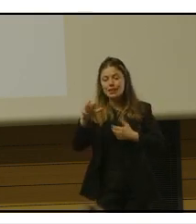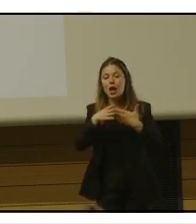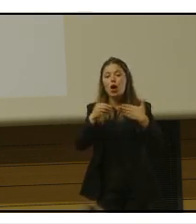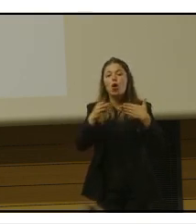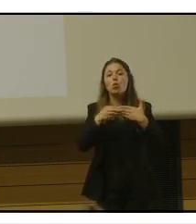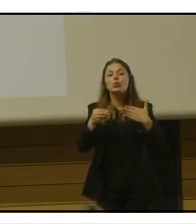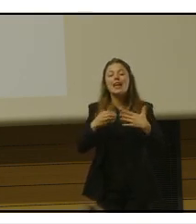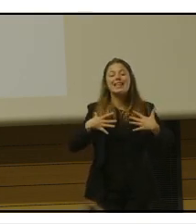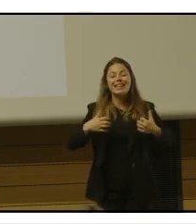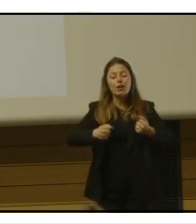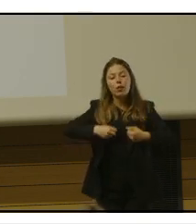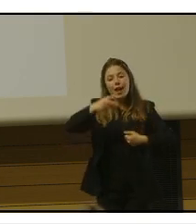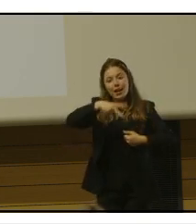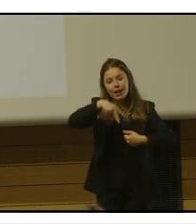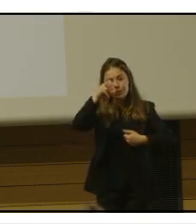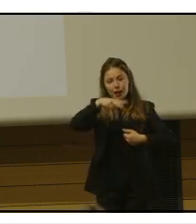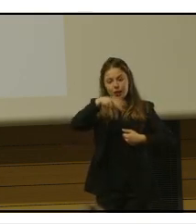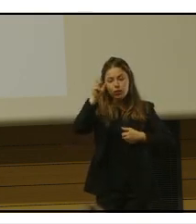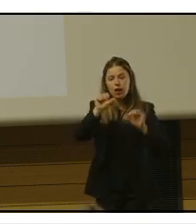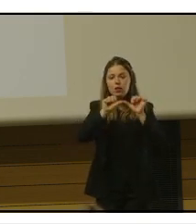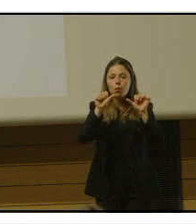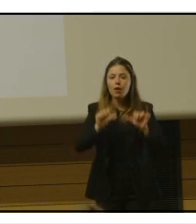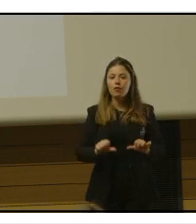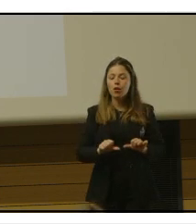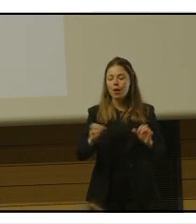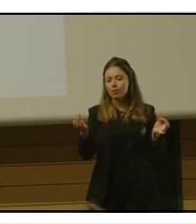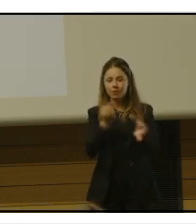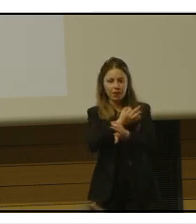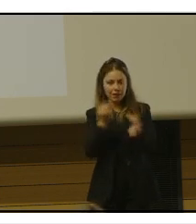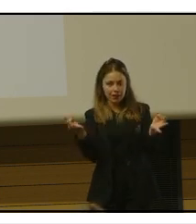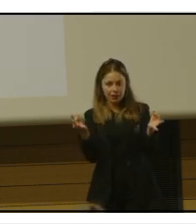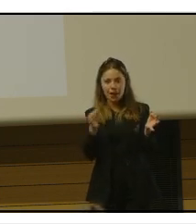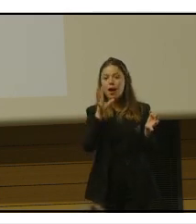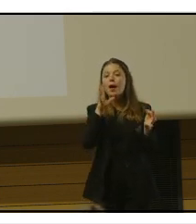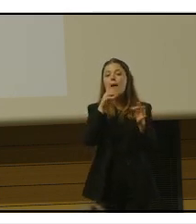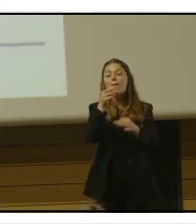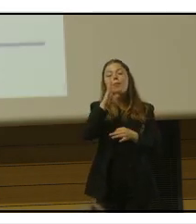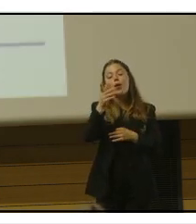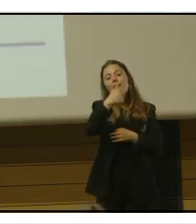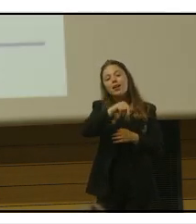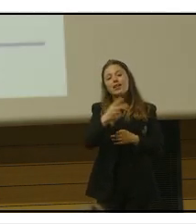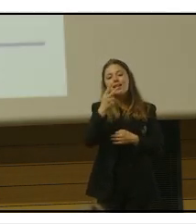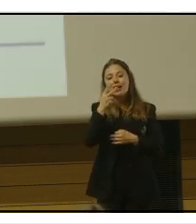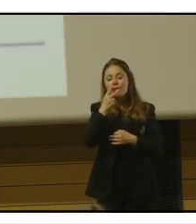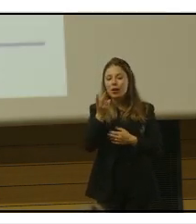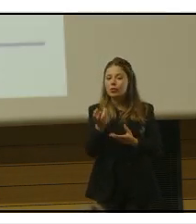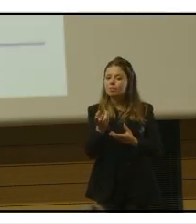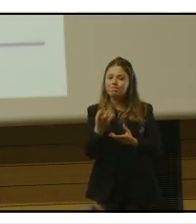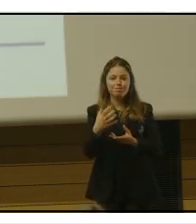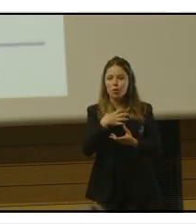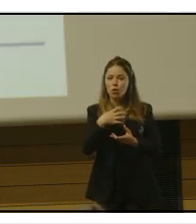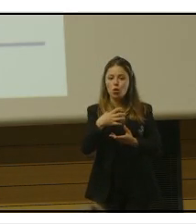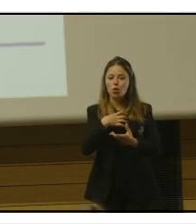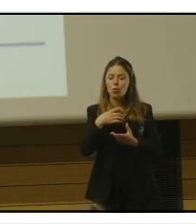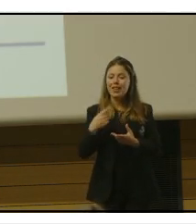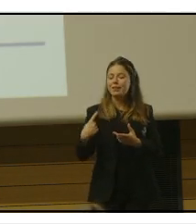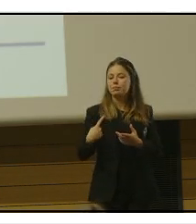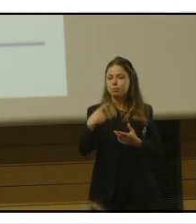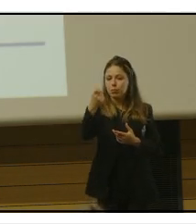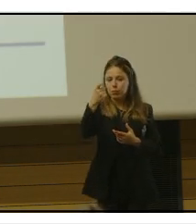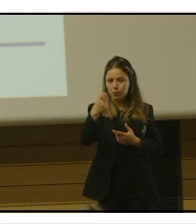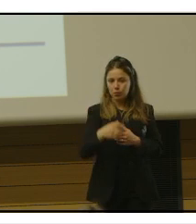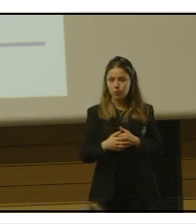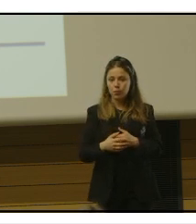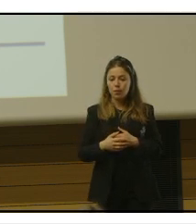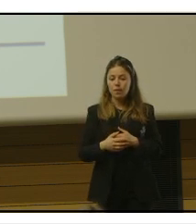salud respiratoria de una forma, bueno, pues también fantástica para decirnos que el tabaco no nos debería quitar la respiración. Veis